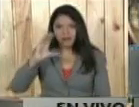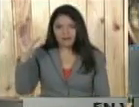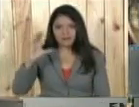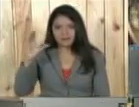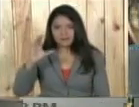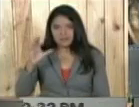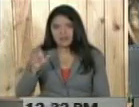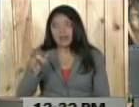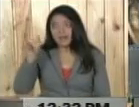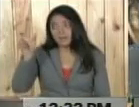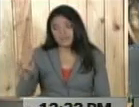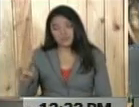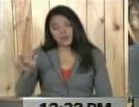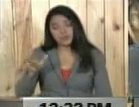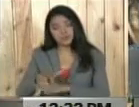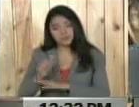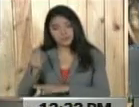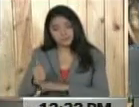y la persona que